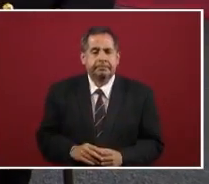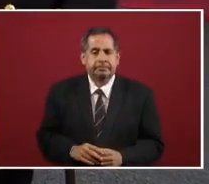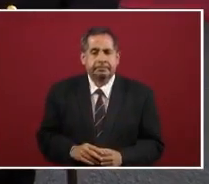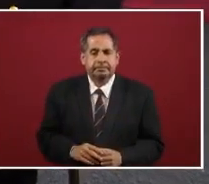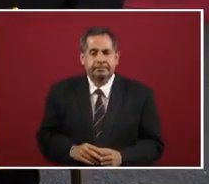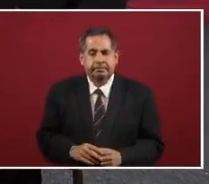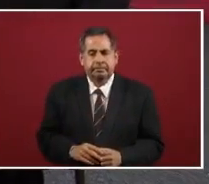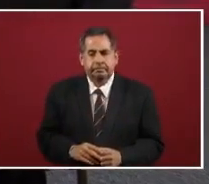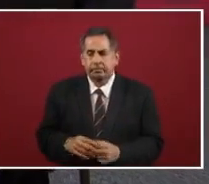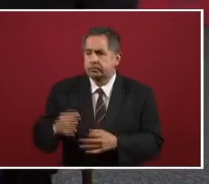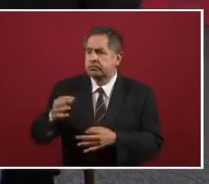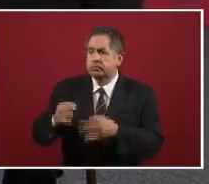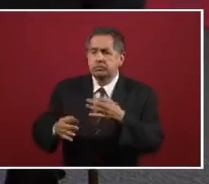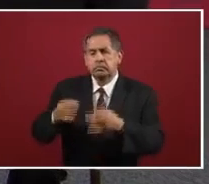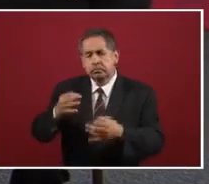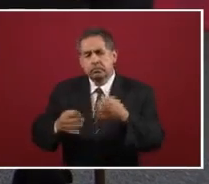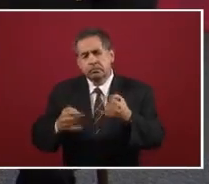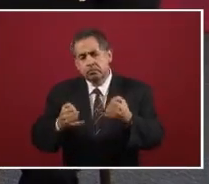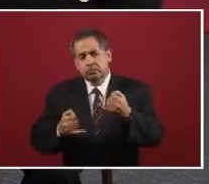Puede seguir el juicio.